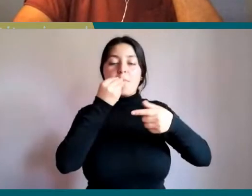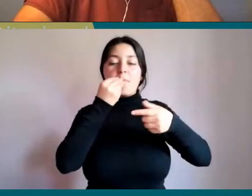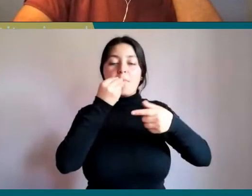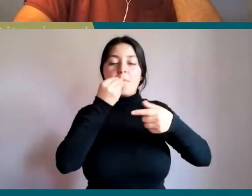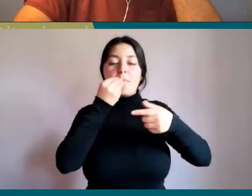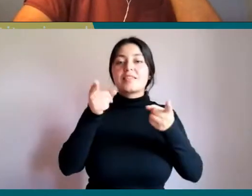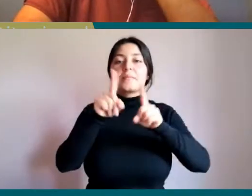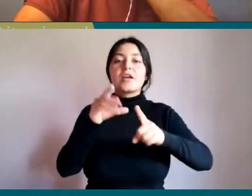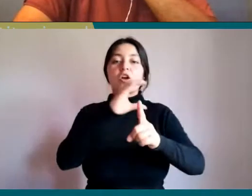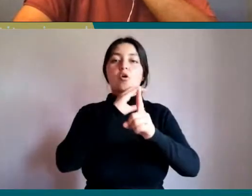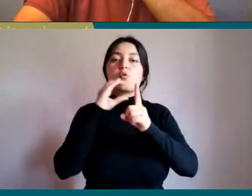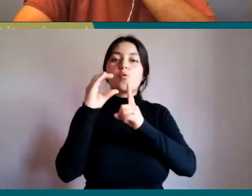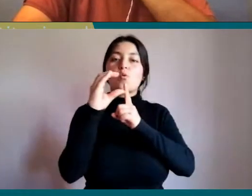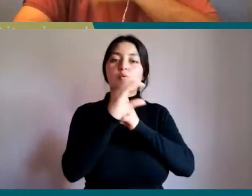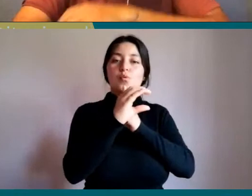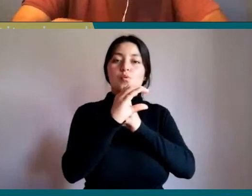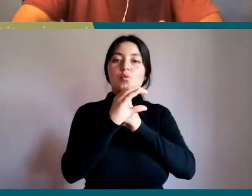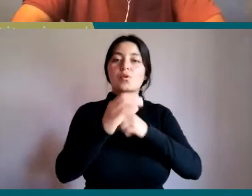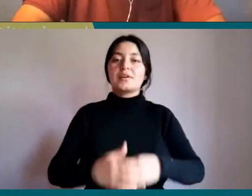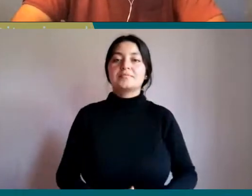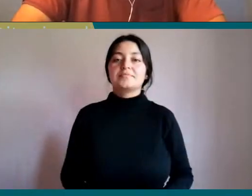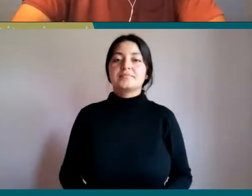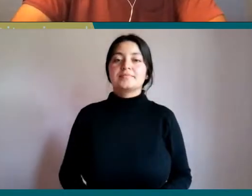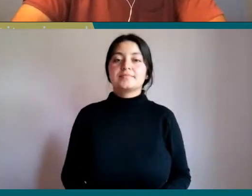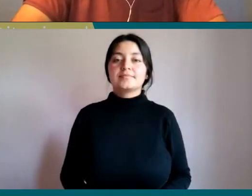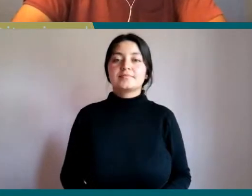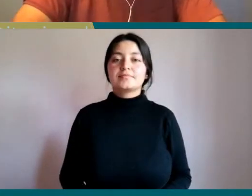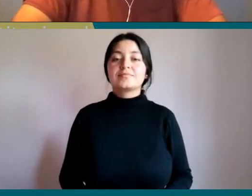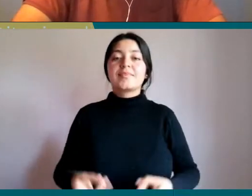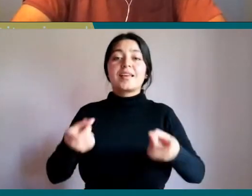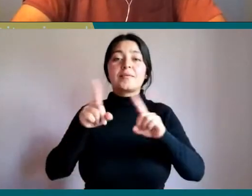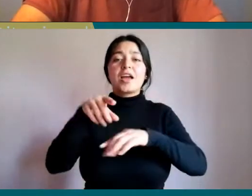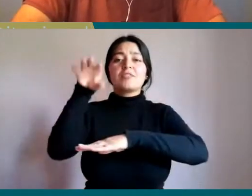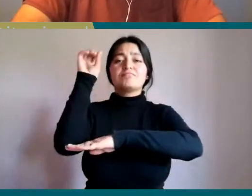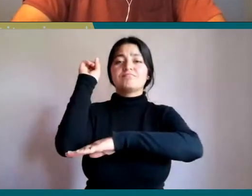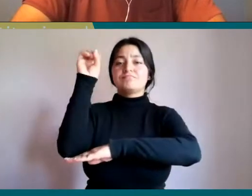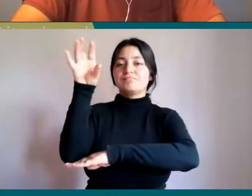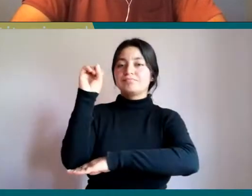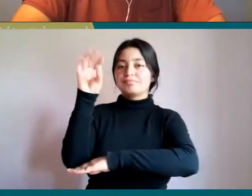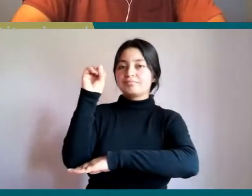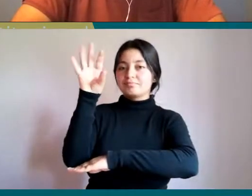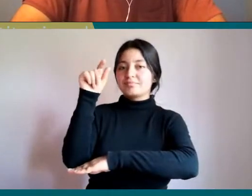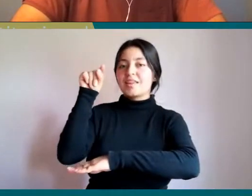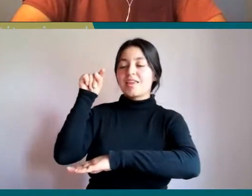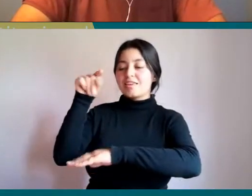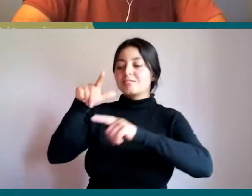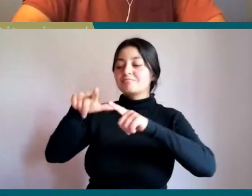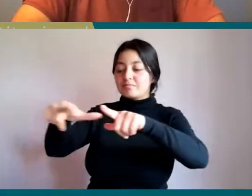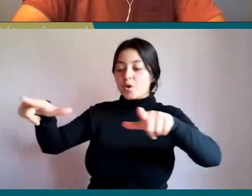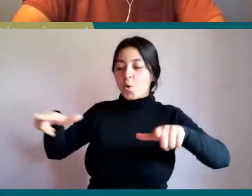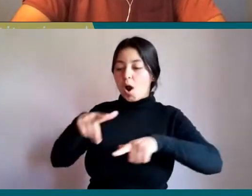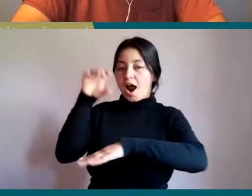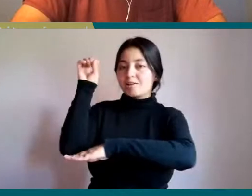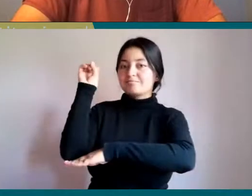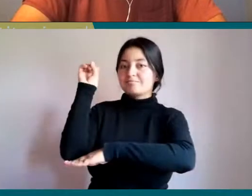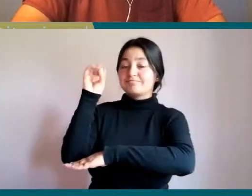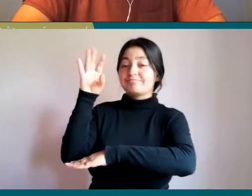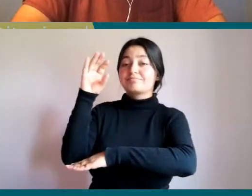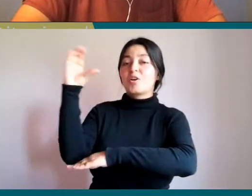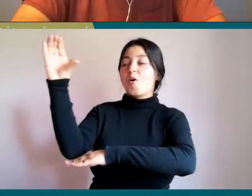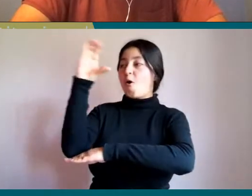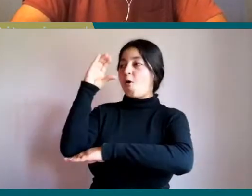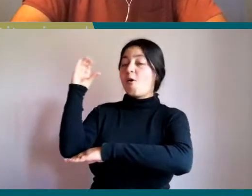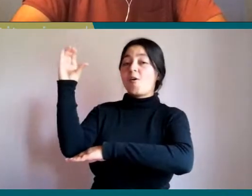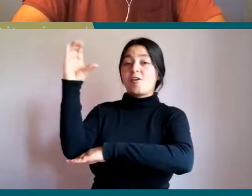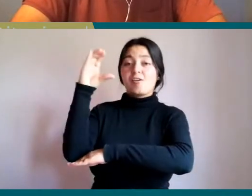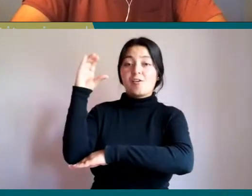nuestra, y que venga y nos haga una gran exposición a estos buenos maestros que tiene Colombia, a los mejores del país, que son los maestros